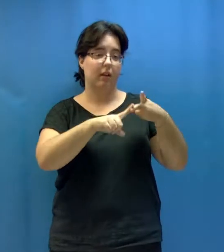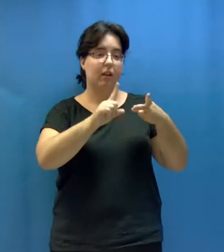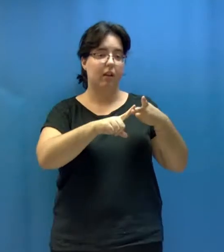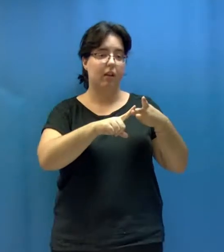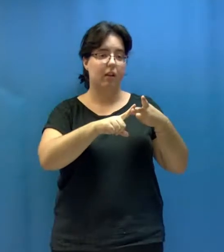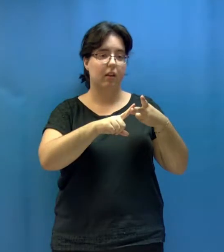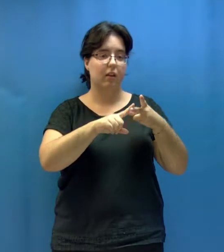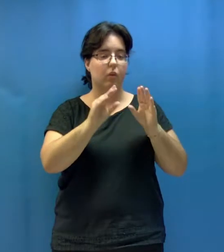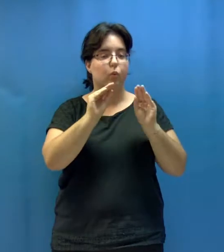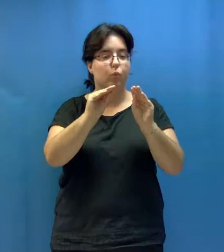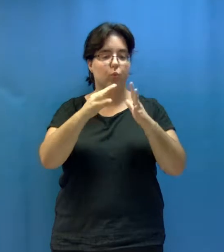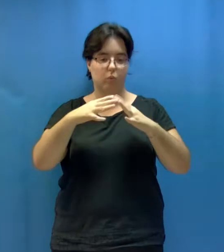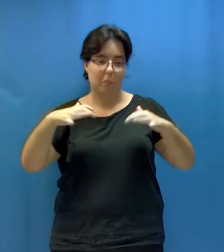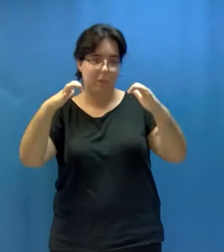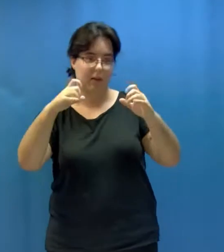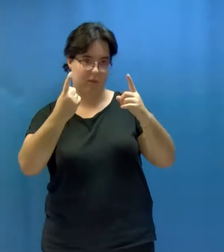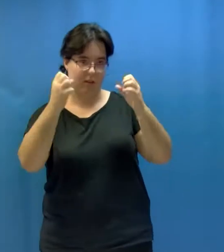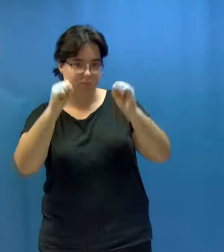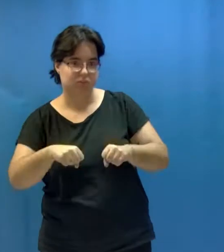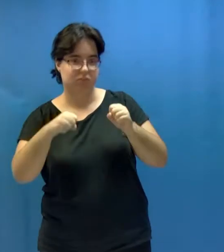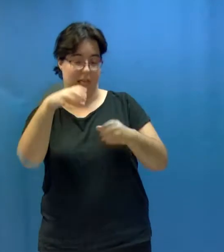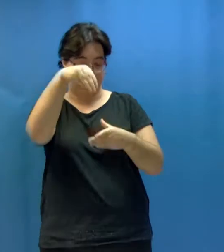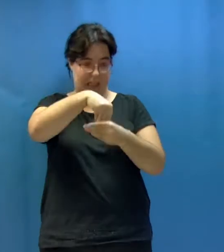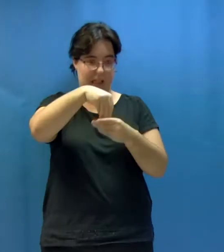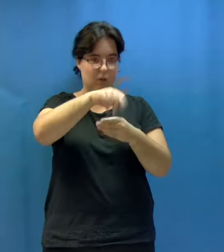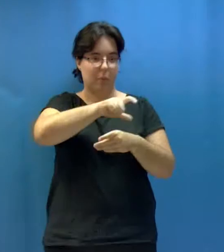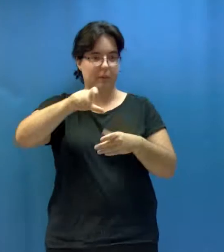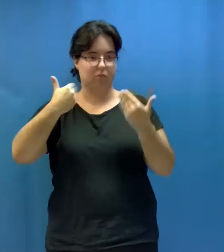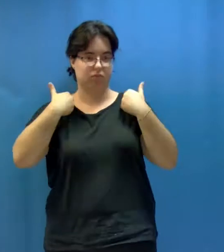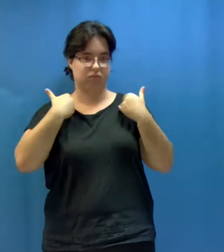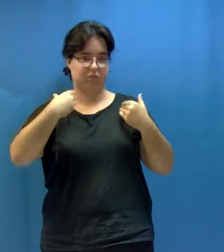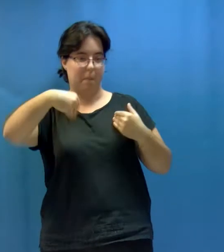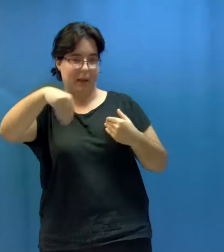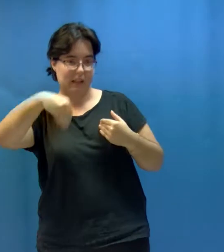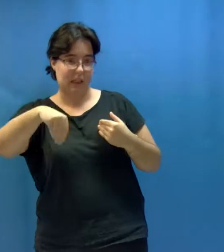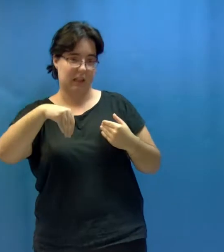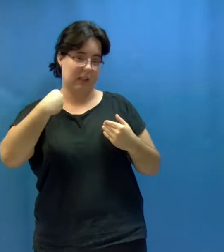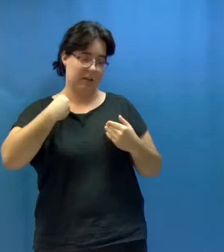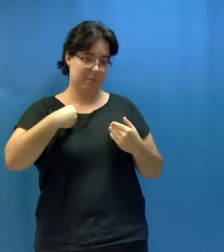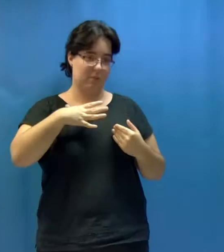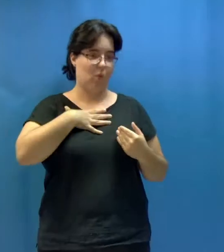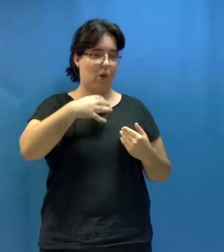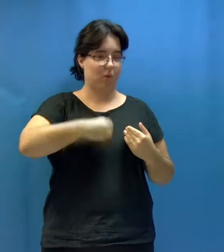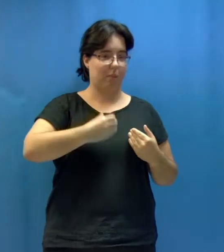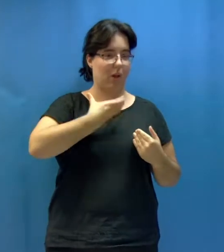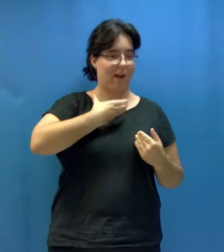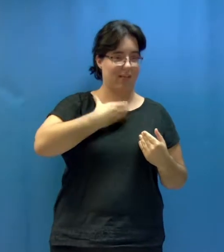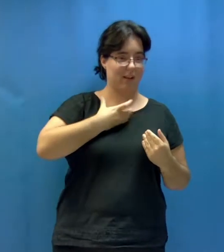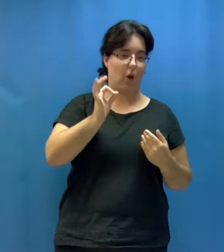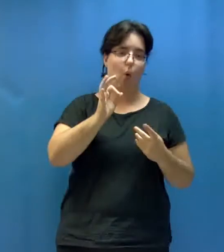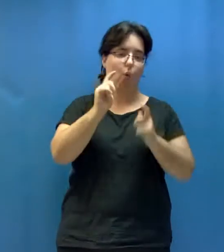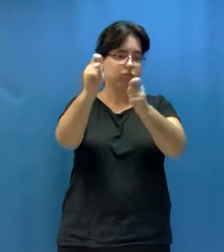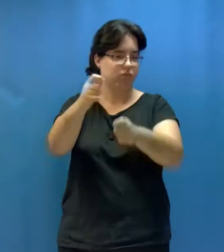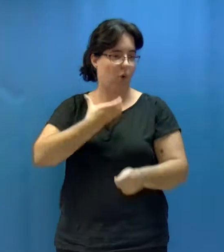de su pleno, que estará formado por la presidencia, que será la alcaldesa presidente del Ayuntamiento o concejal o concejala en que designe, una